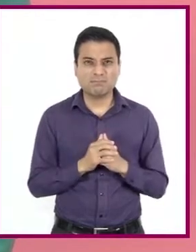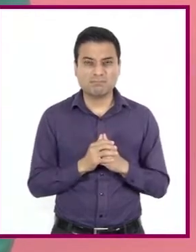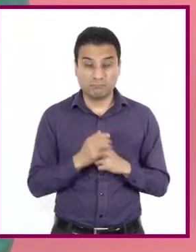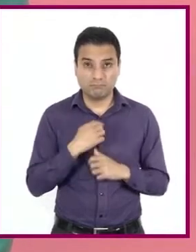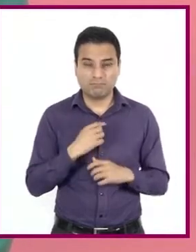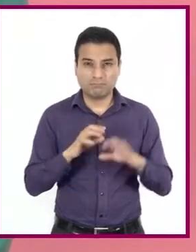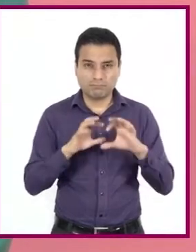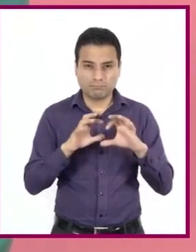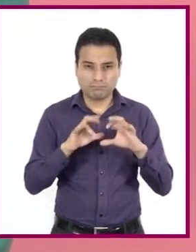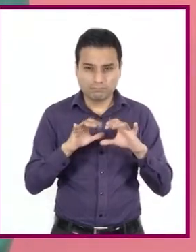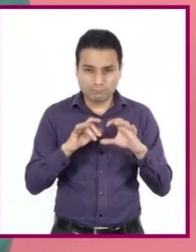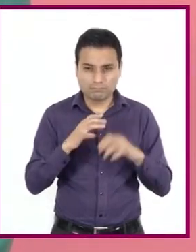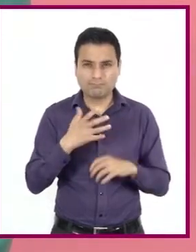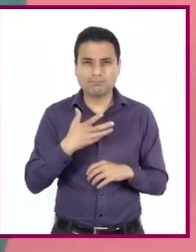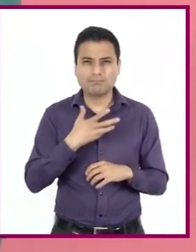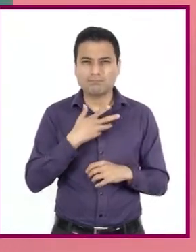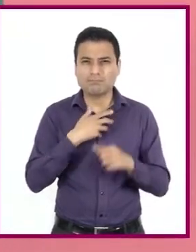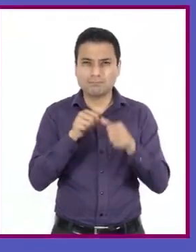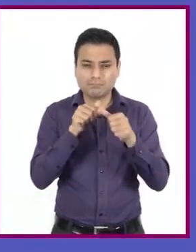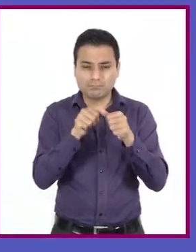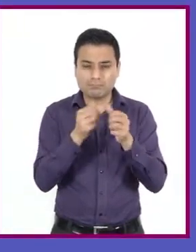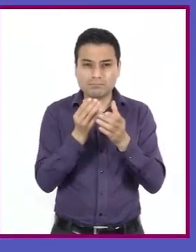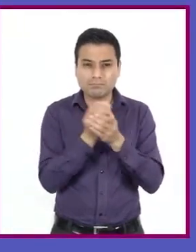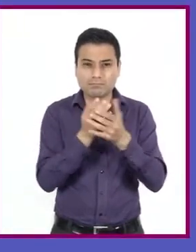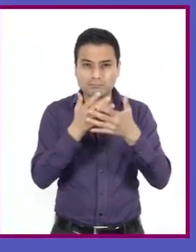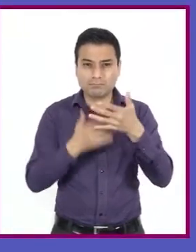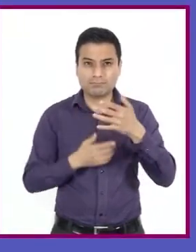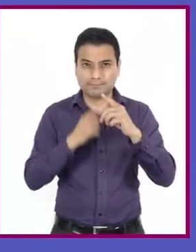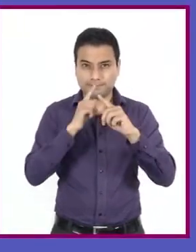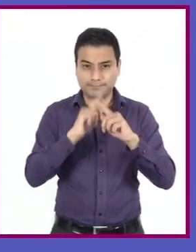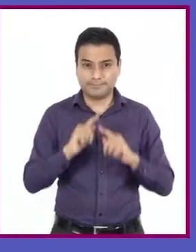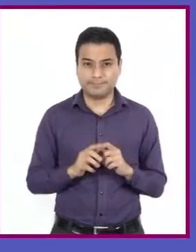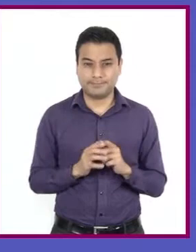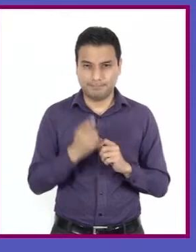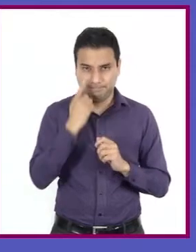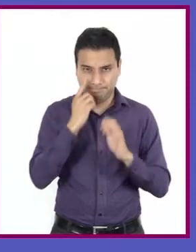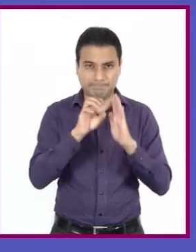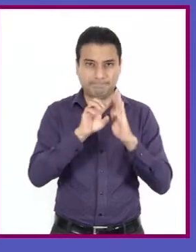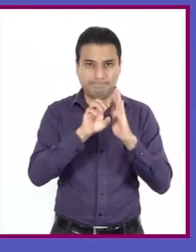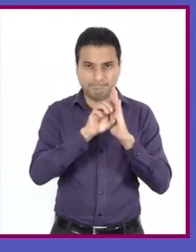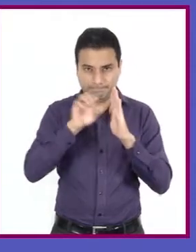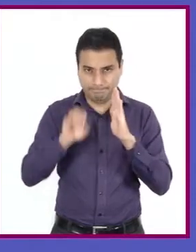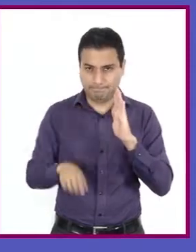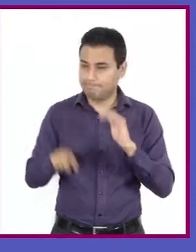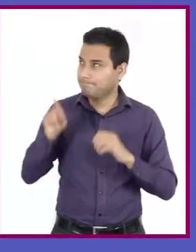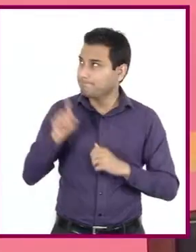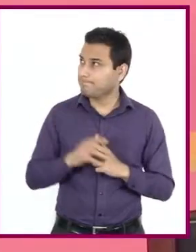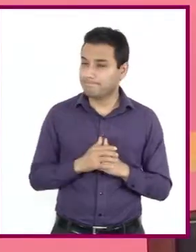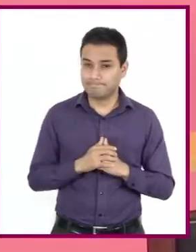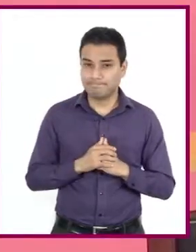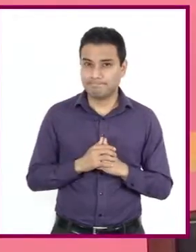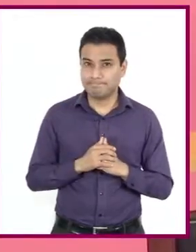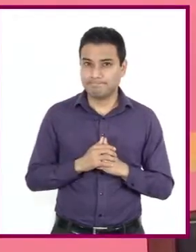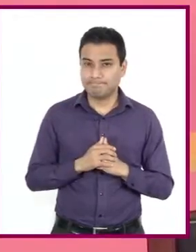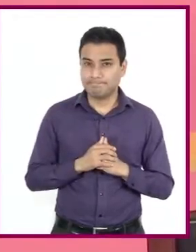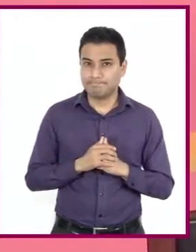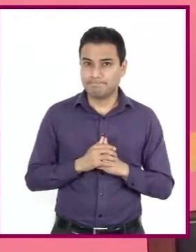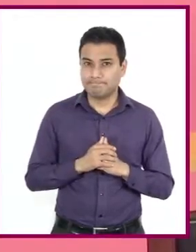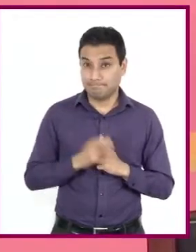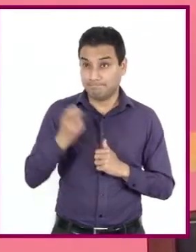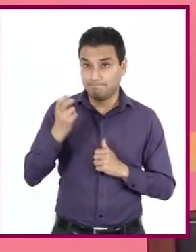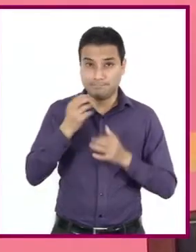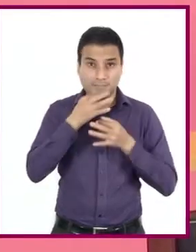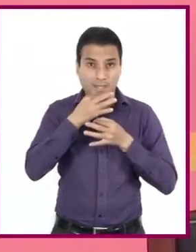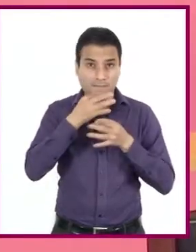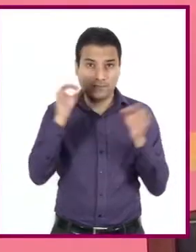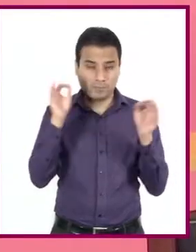computadora aparecen muchísimos. Mire, pide tu maravilloso cubrebocas y agrégale un toque personal. Este anuncio lo